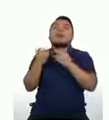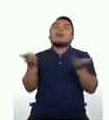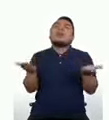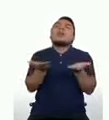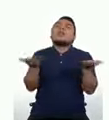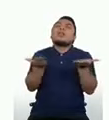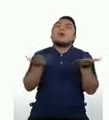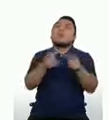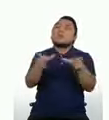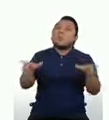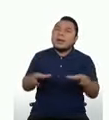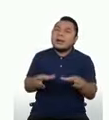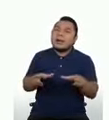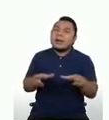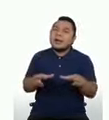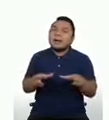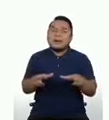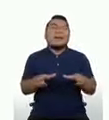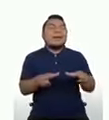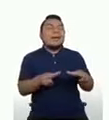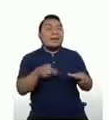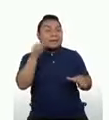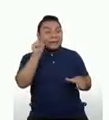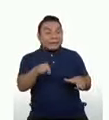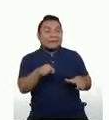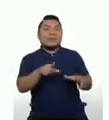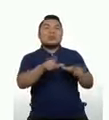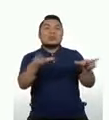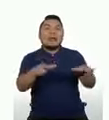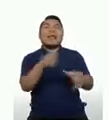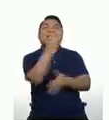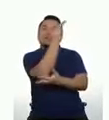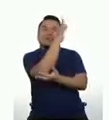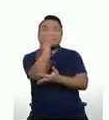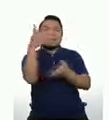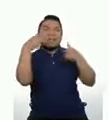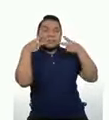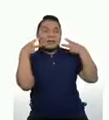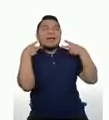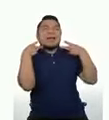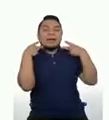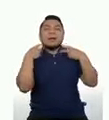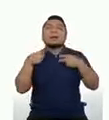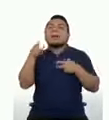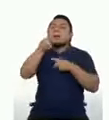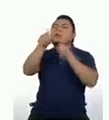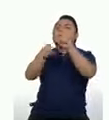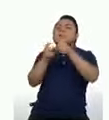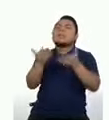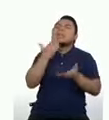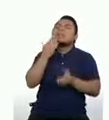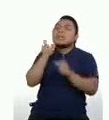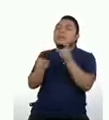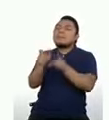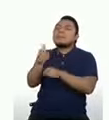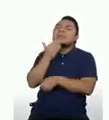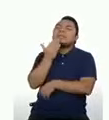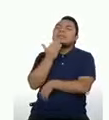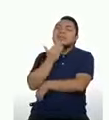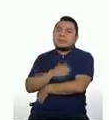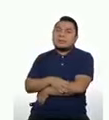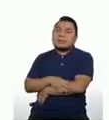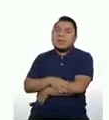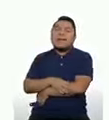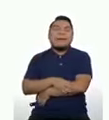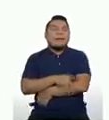¿Dónde sucedió? Sucedió en la selva. ¿Quiénes son los personajes?